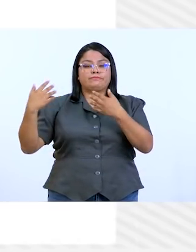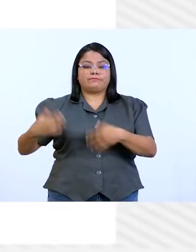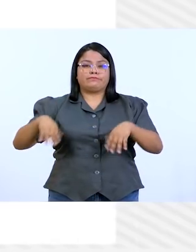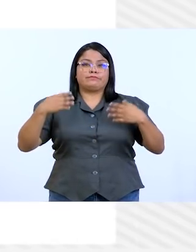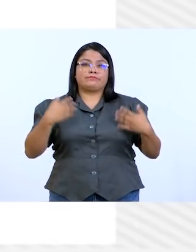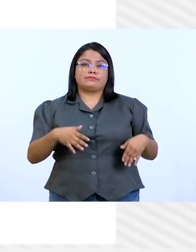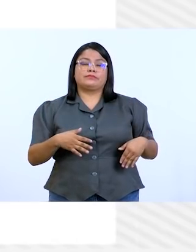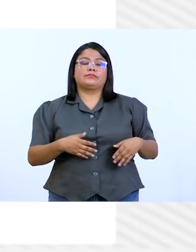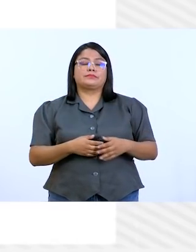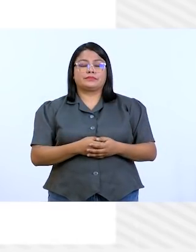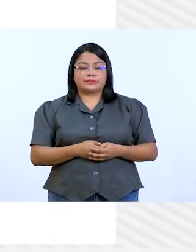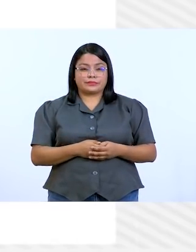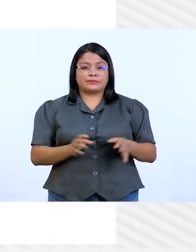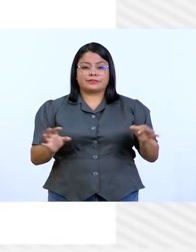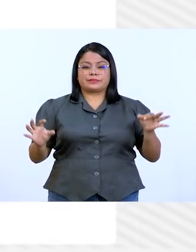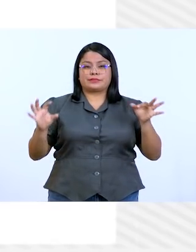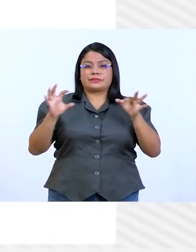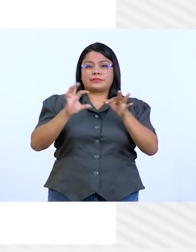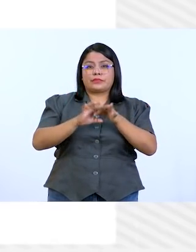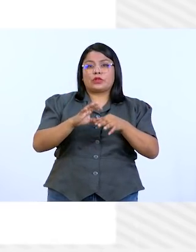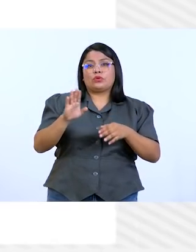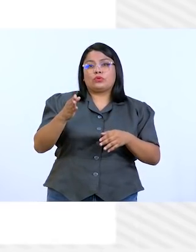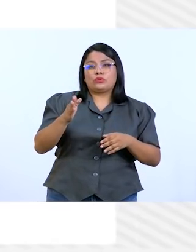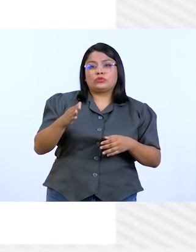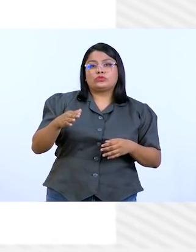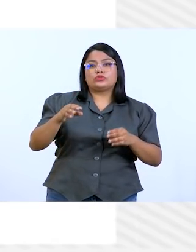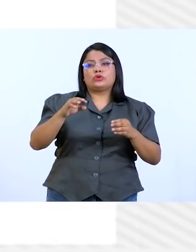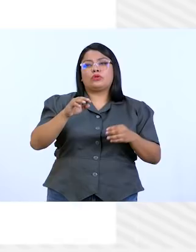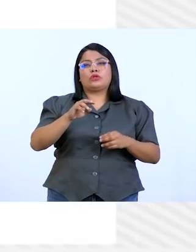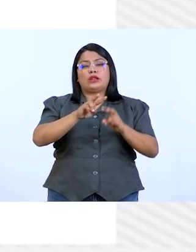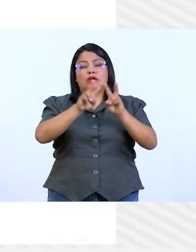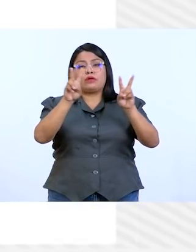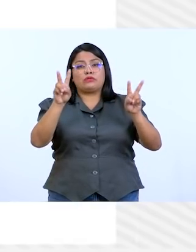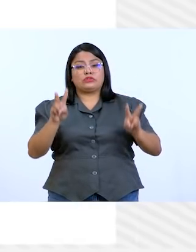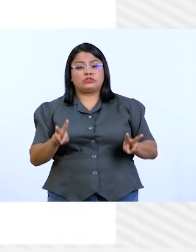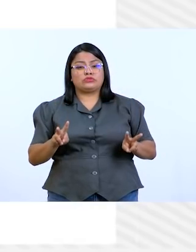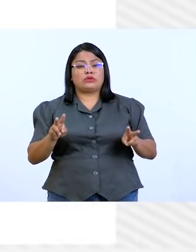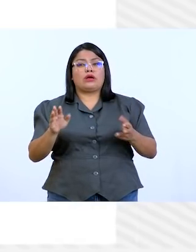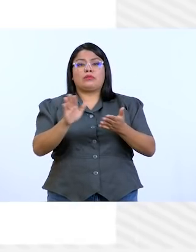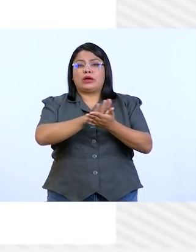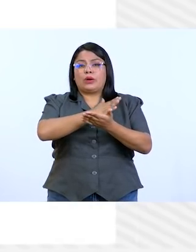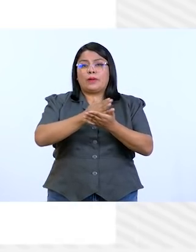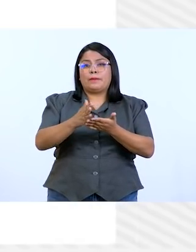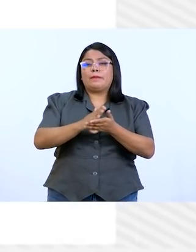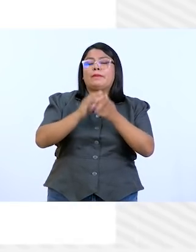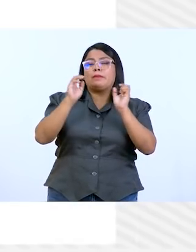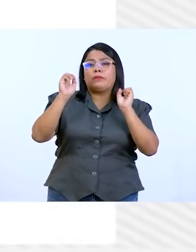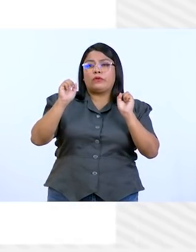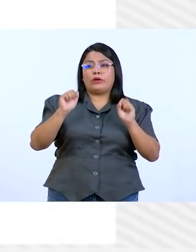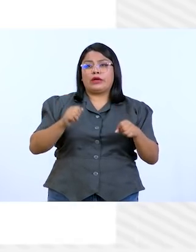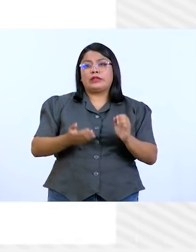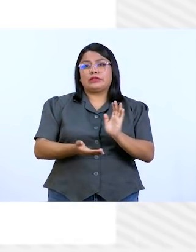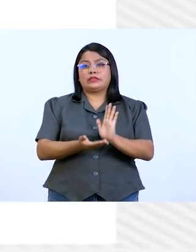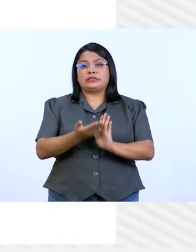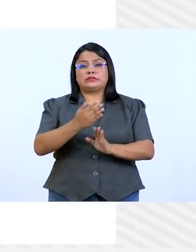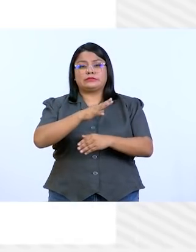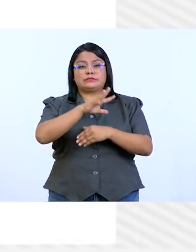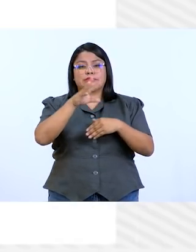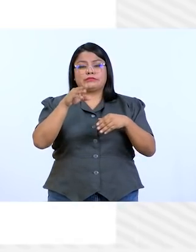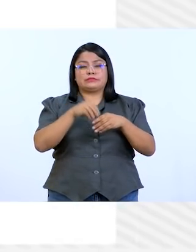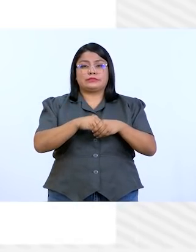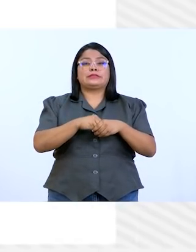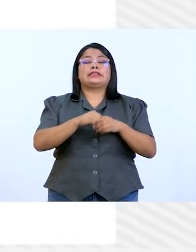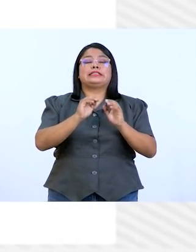de actividades breves vinculadas al uso de plataformas virtuales e interactivas que permitirán el